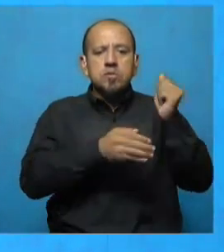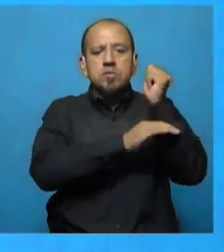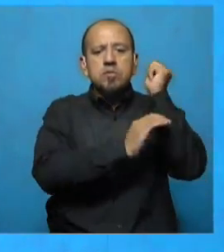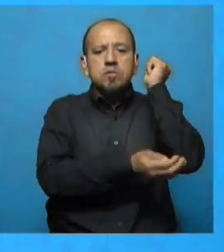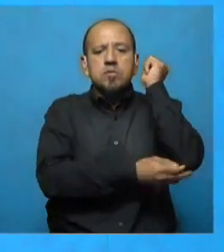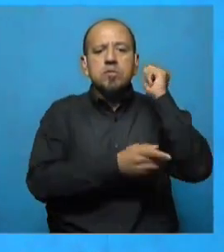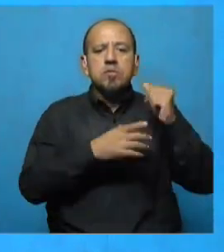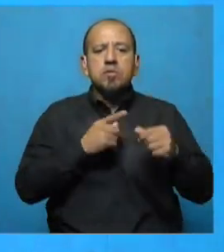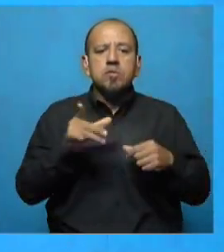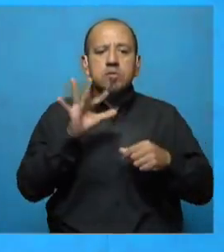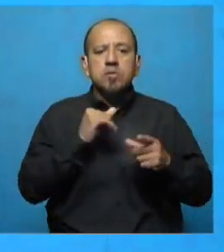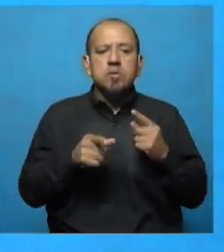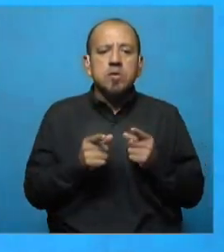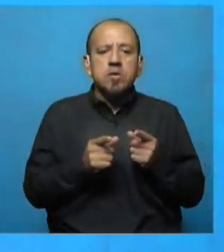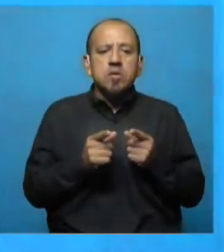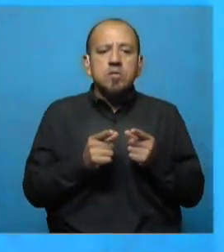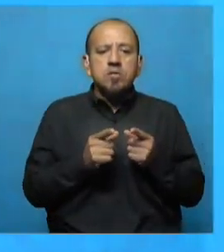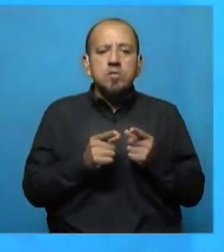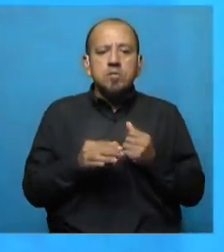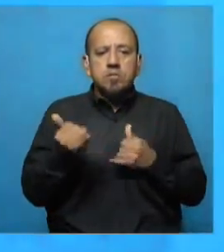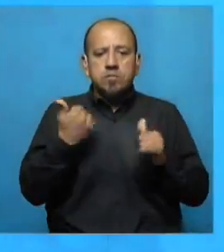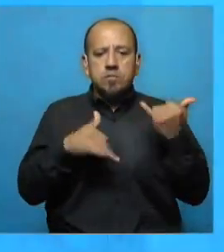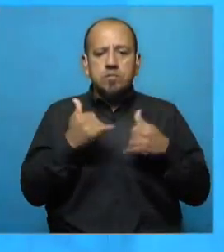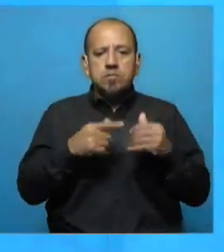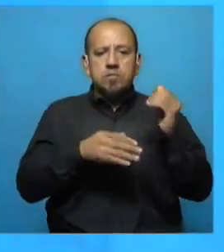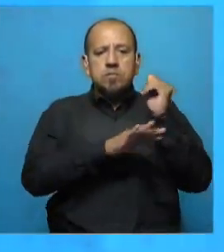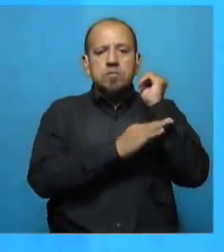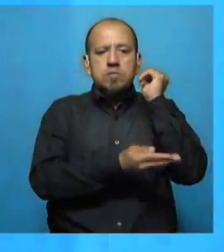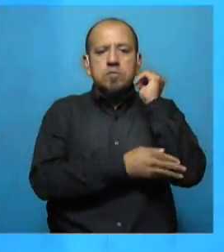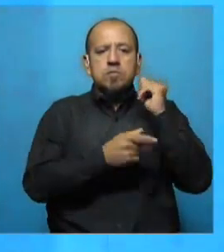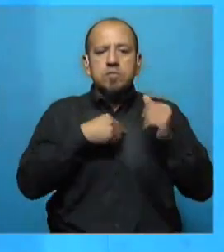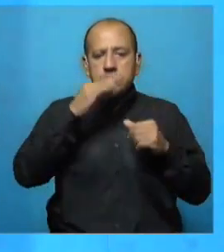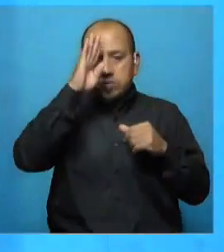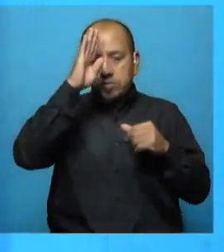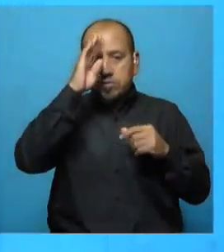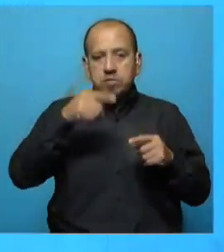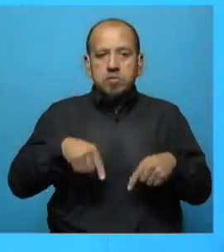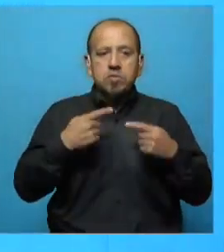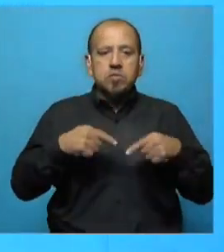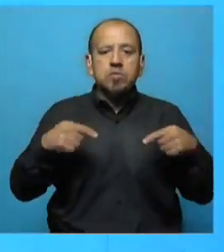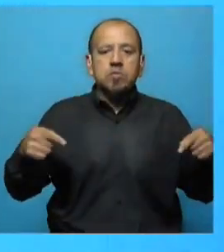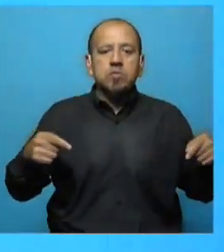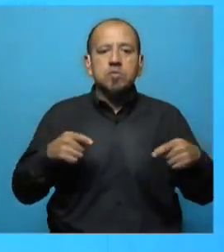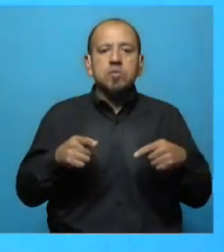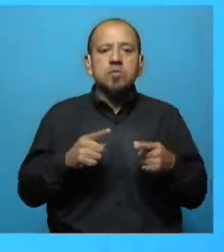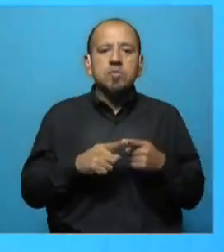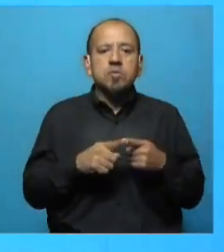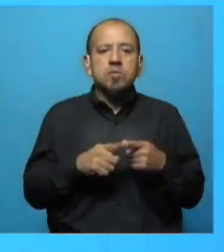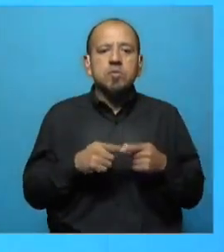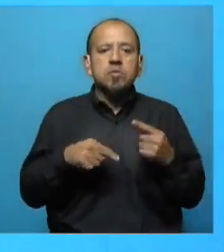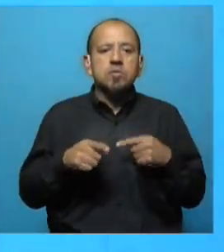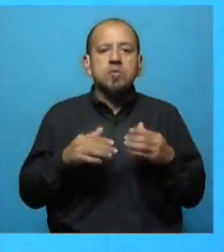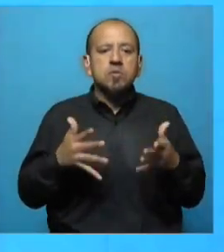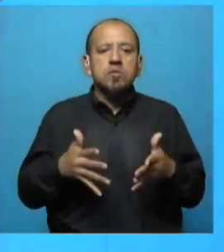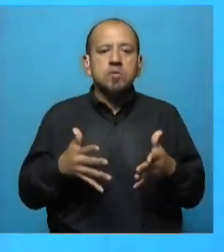y que todos los días Este yo me informé mucho en el embarazo y tomamos clases y aprendí cosas que llegó yo no puedo estar perdiendo esto a los 45 años este